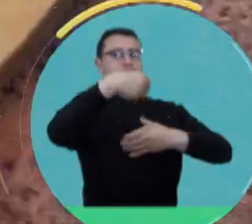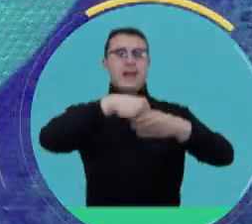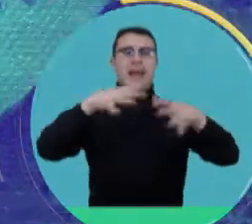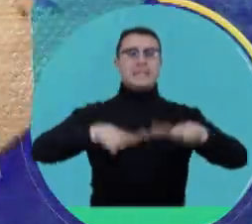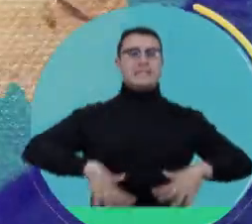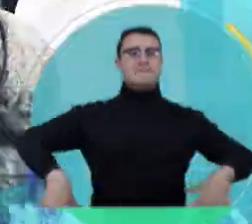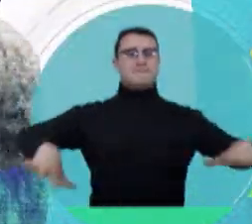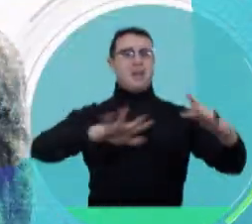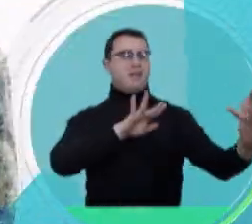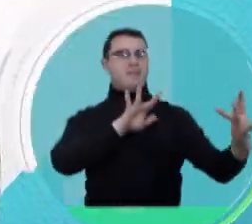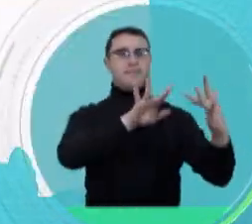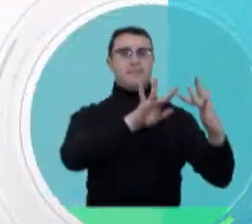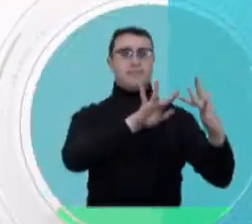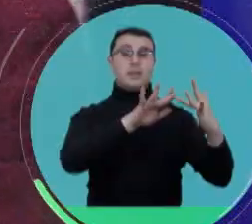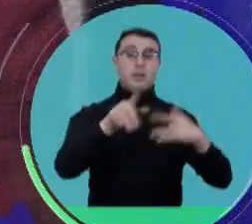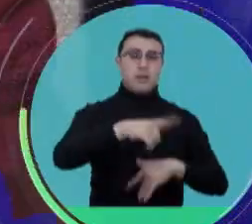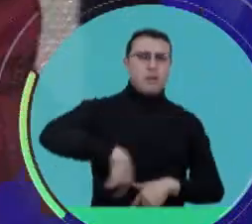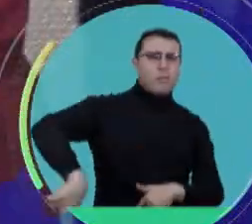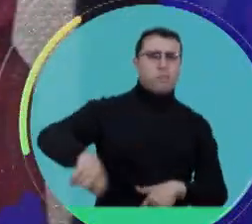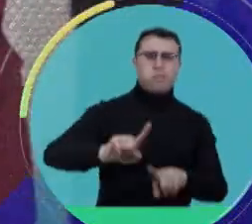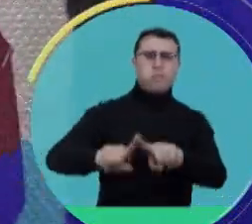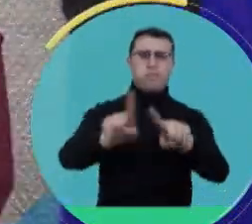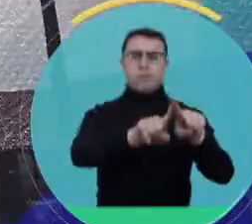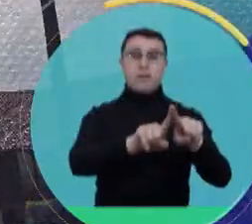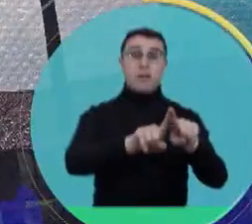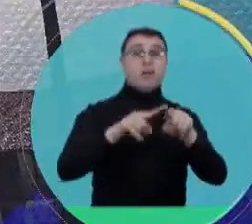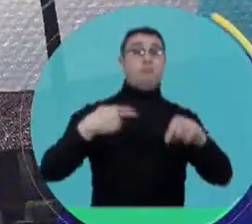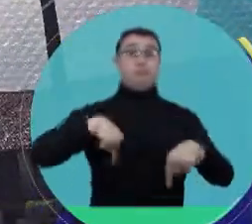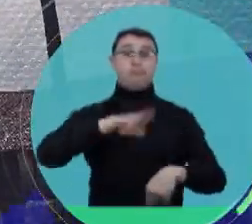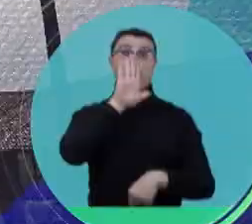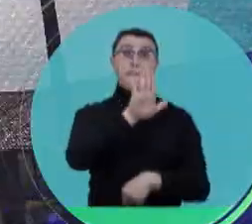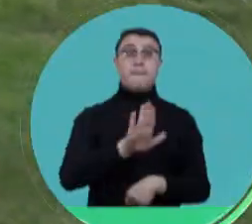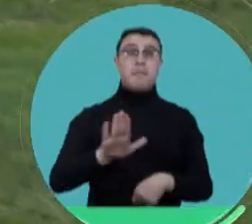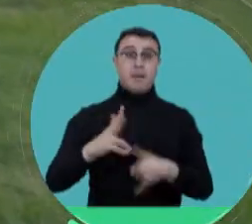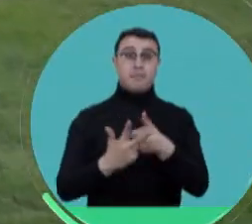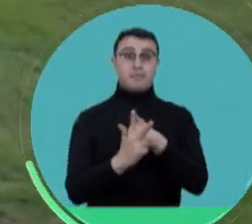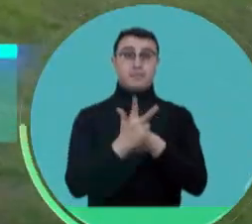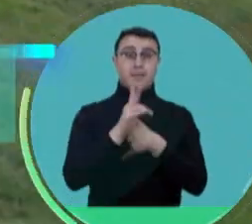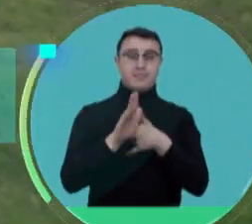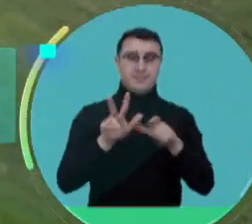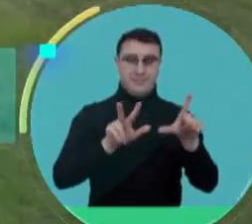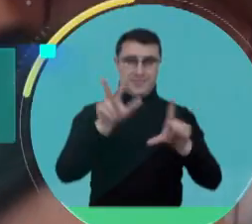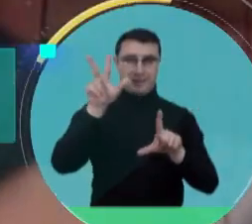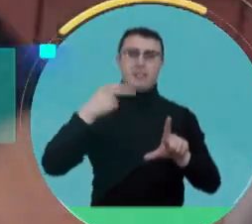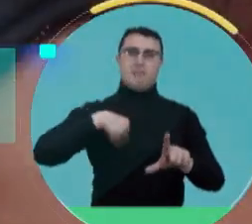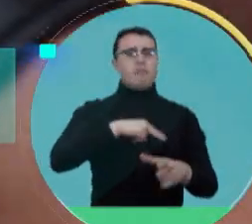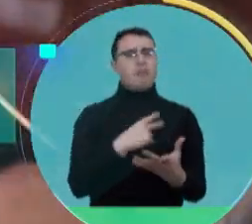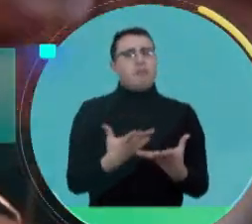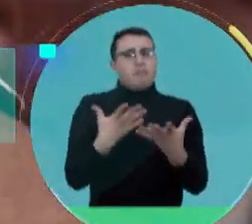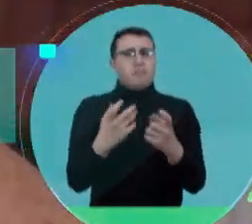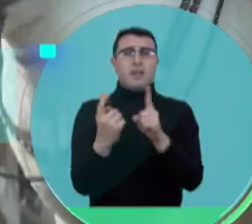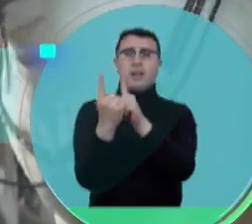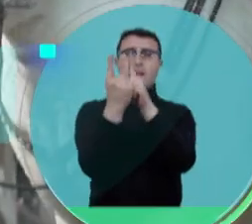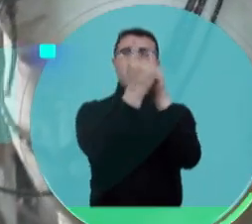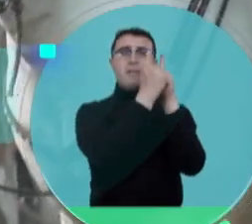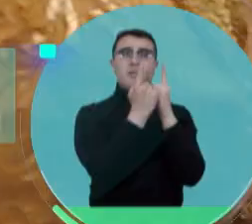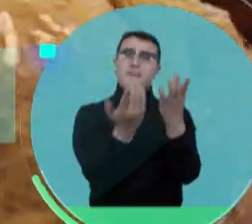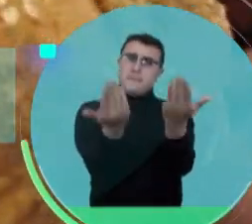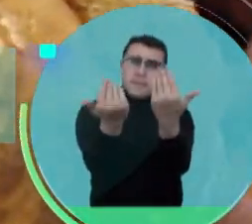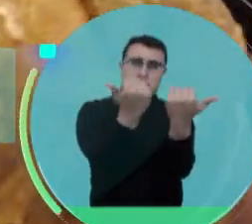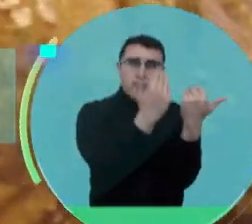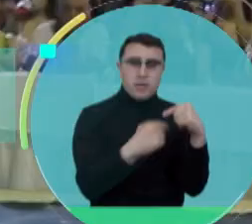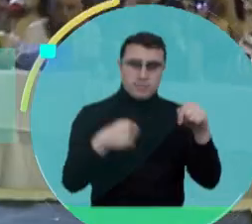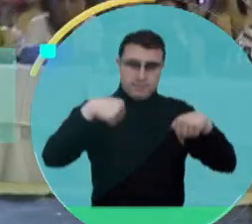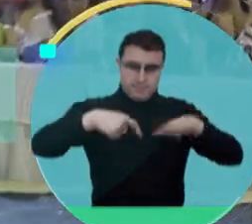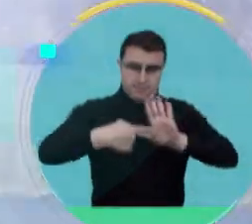la comunidad el espacio de encuentro la agremiación la región 13 queremos ser para la región 13 un lugar